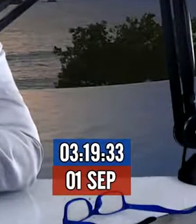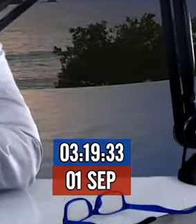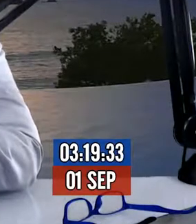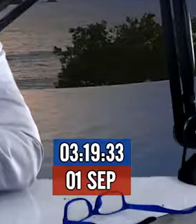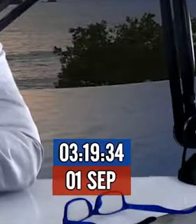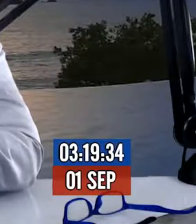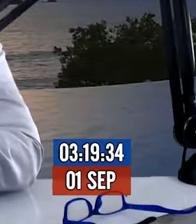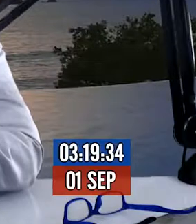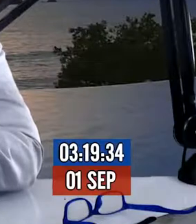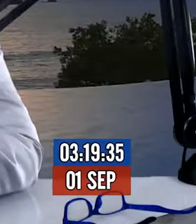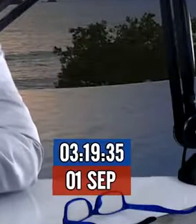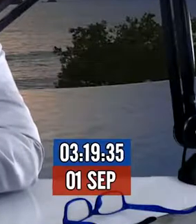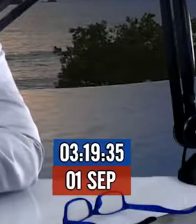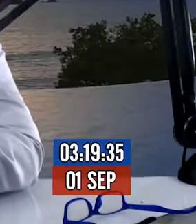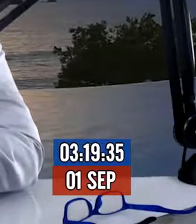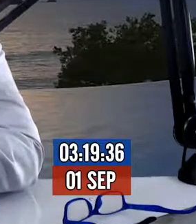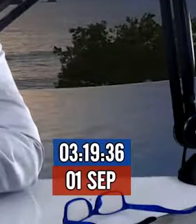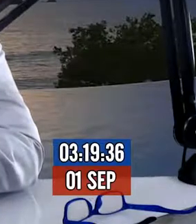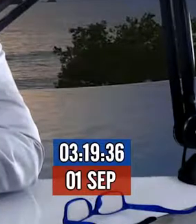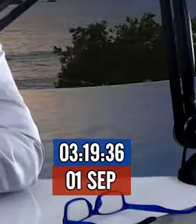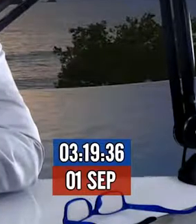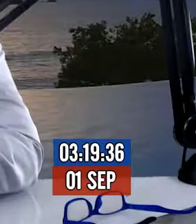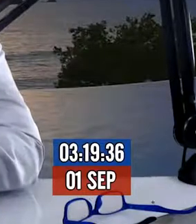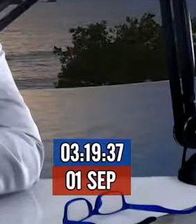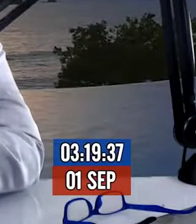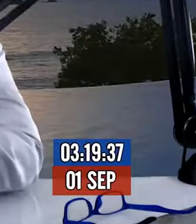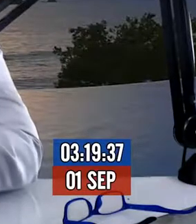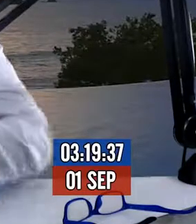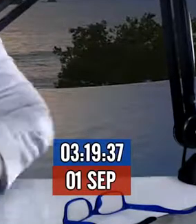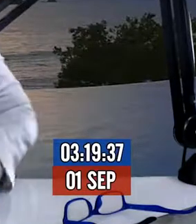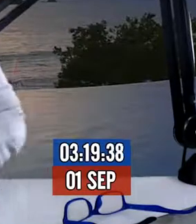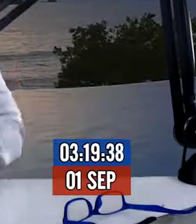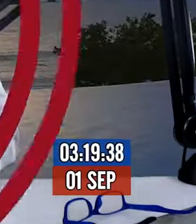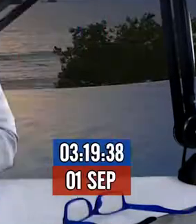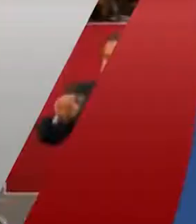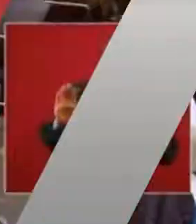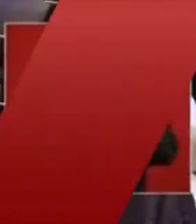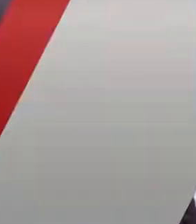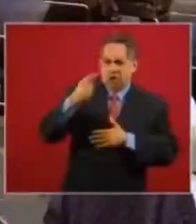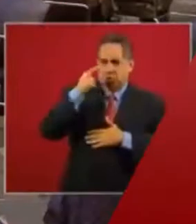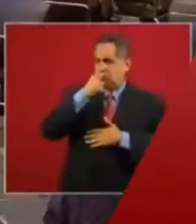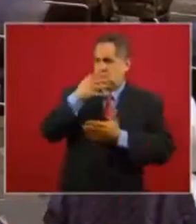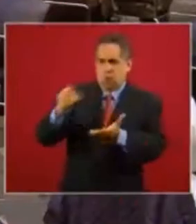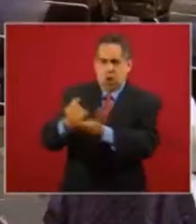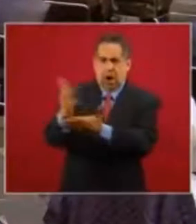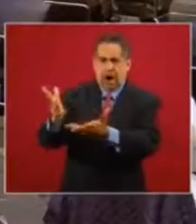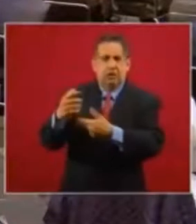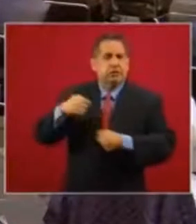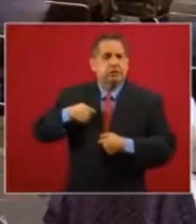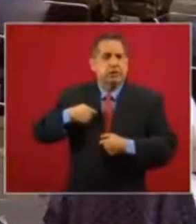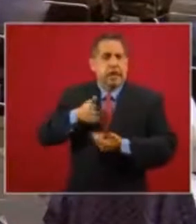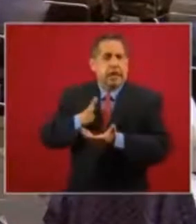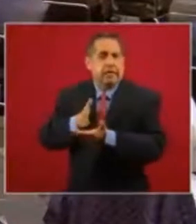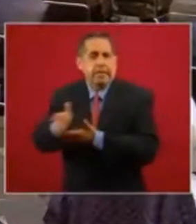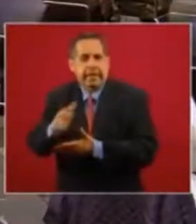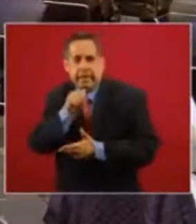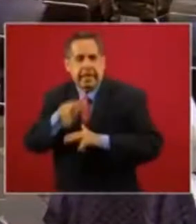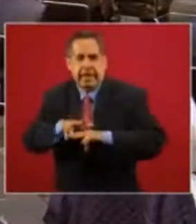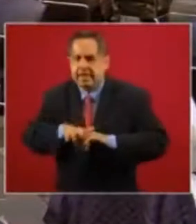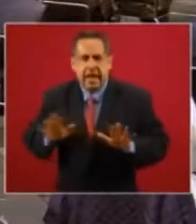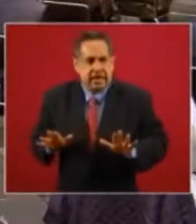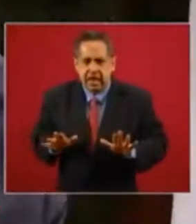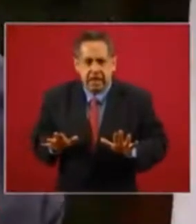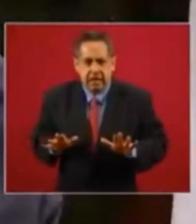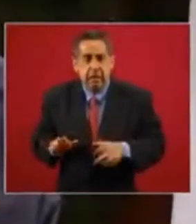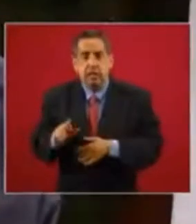Nación por no haber asistido a su informe de gobierno. Así lo dijo. Fiscalía General de la República y